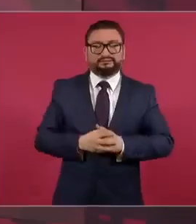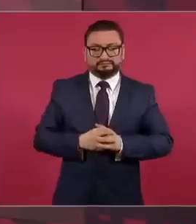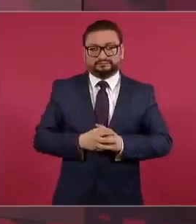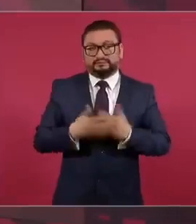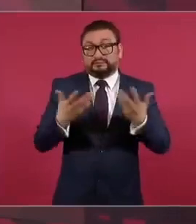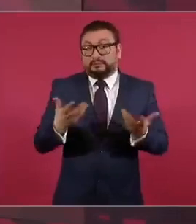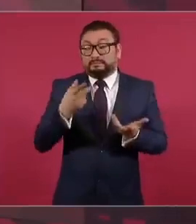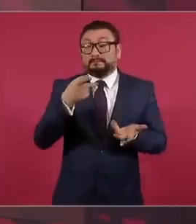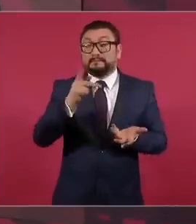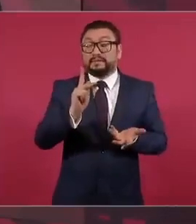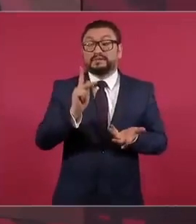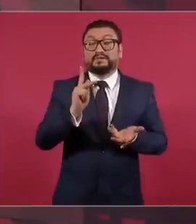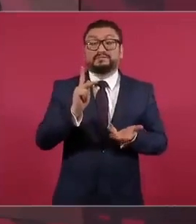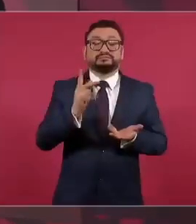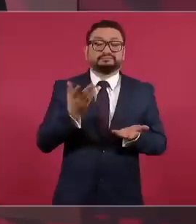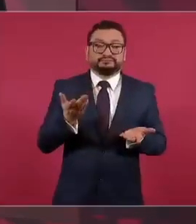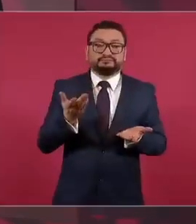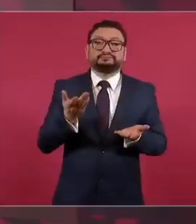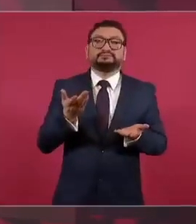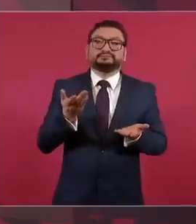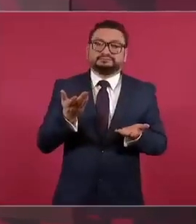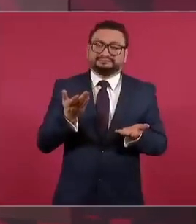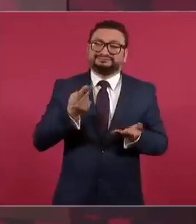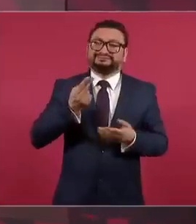Pero hay que